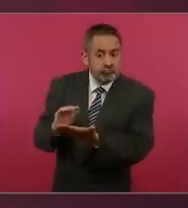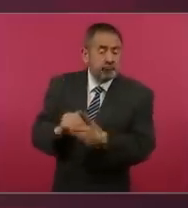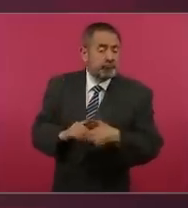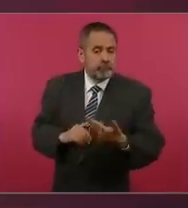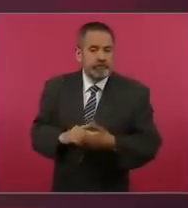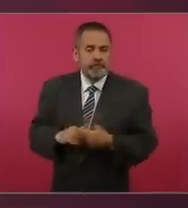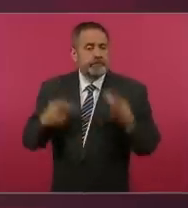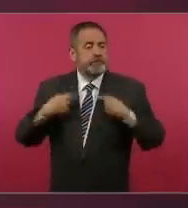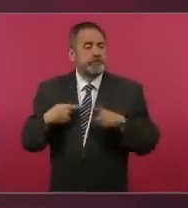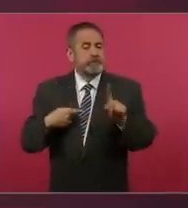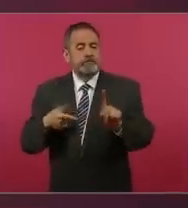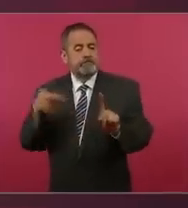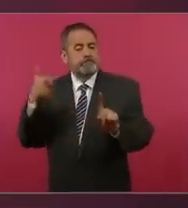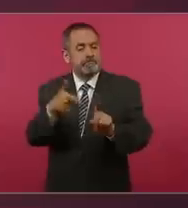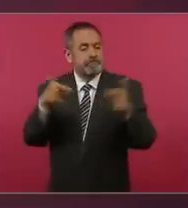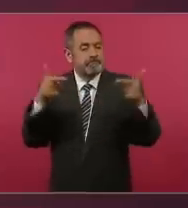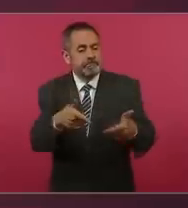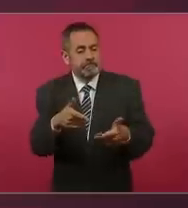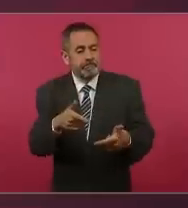30%